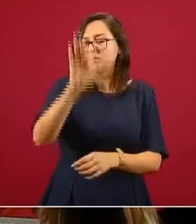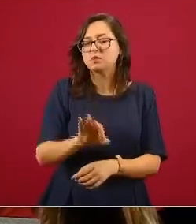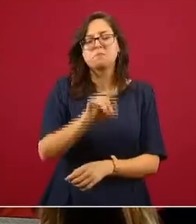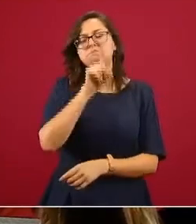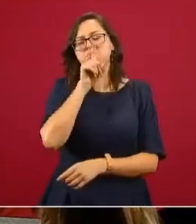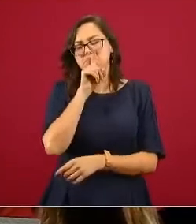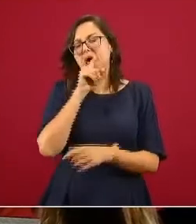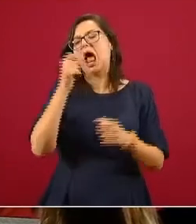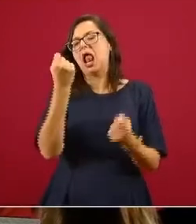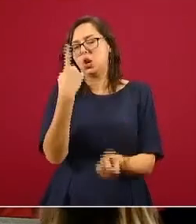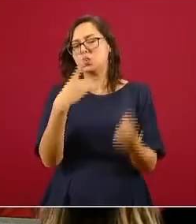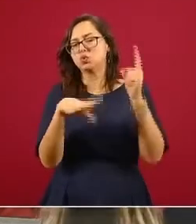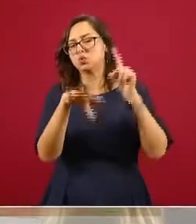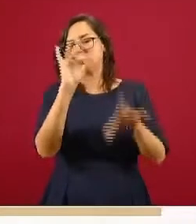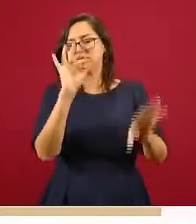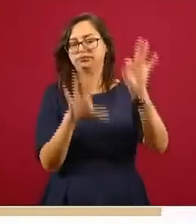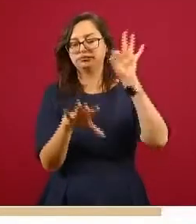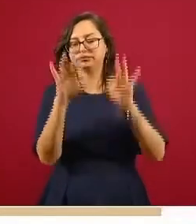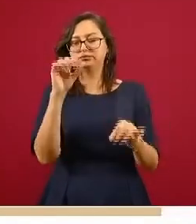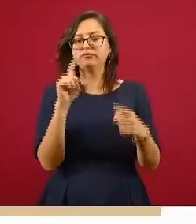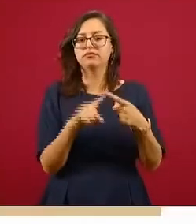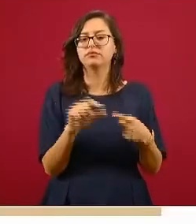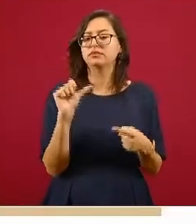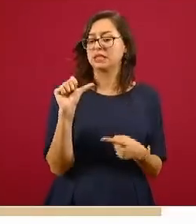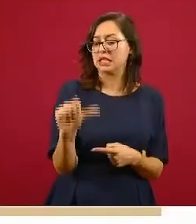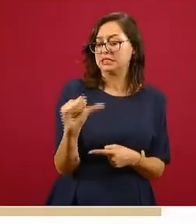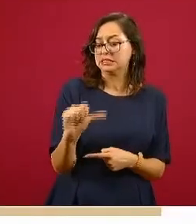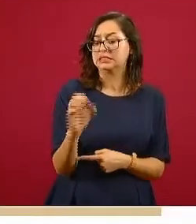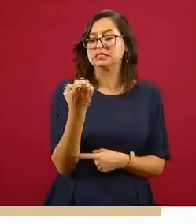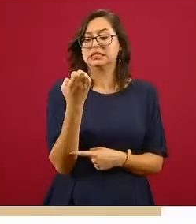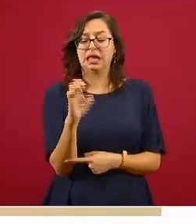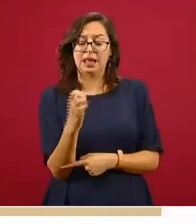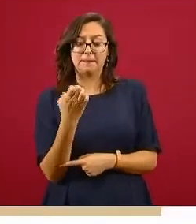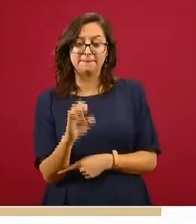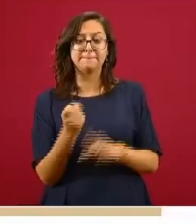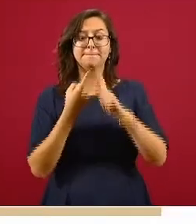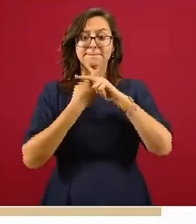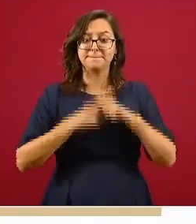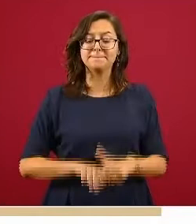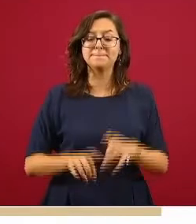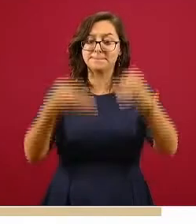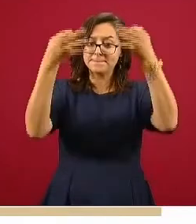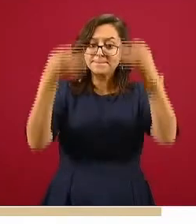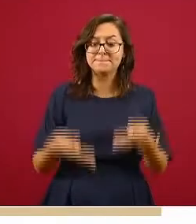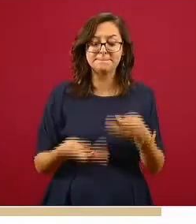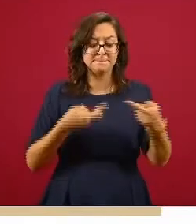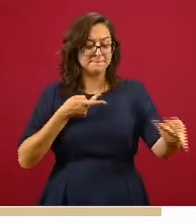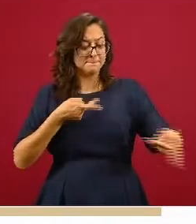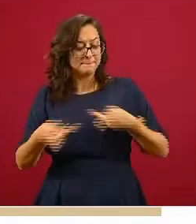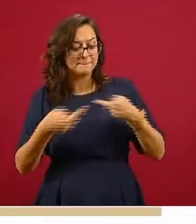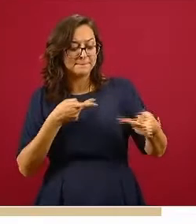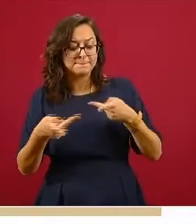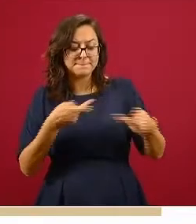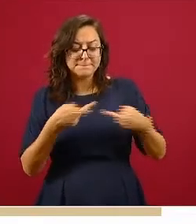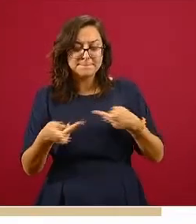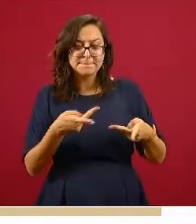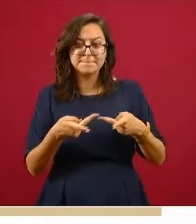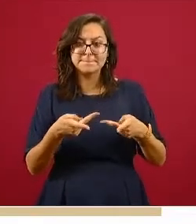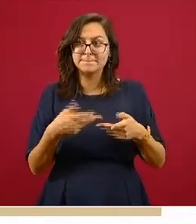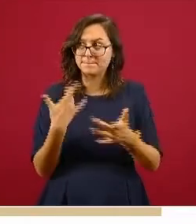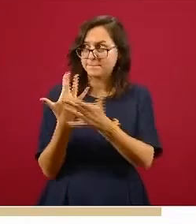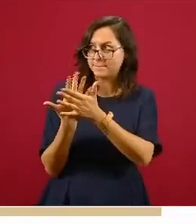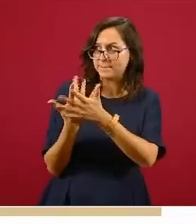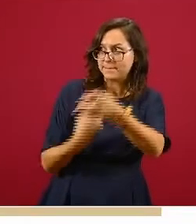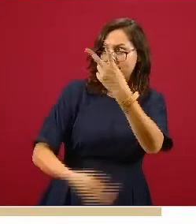El 16 de enero arrancamos formalmente el proceso de preparación para la respuesta.